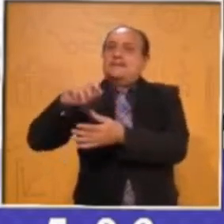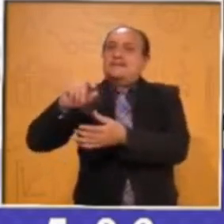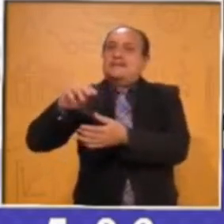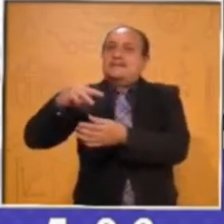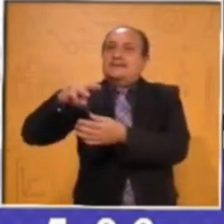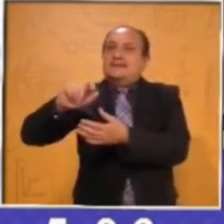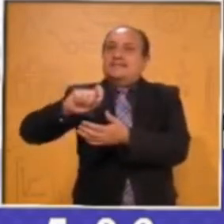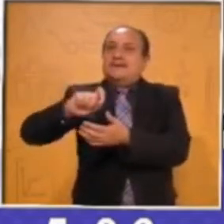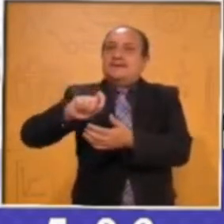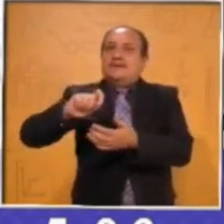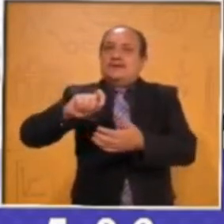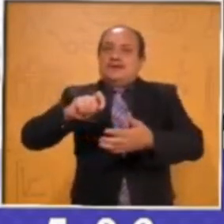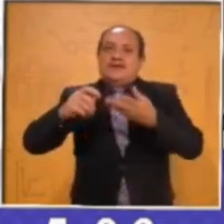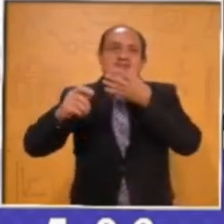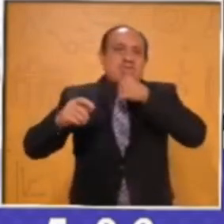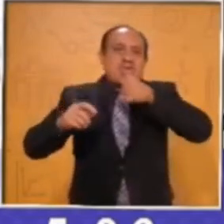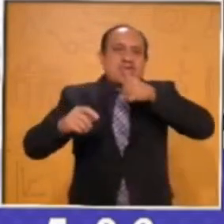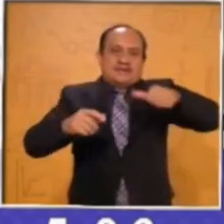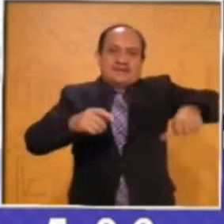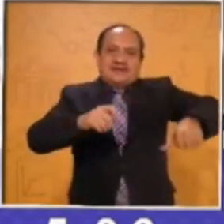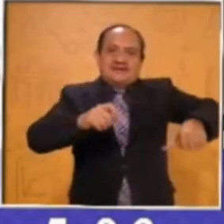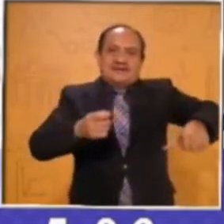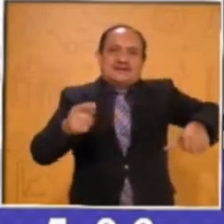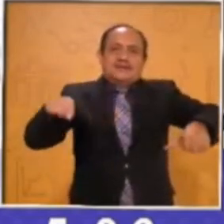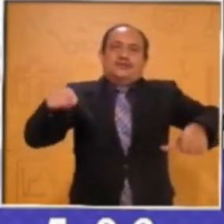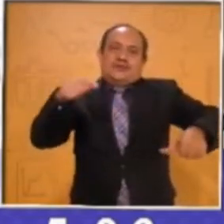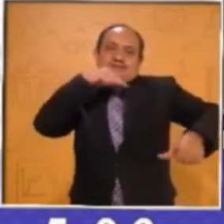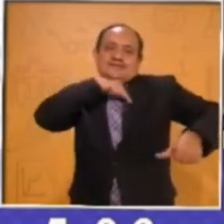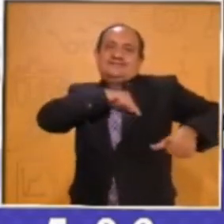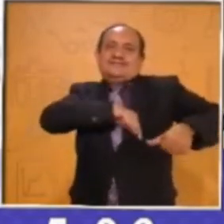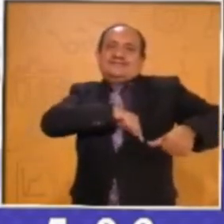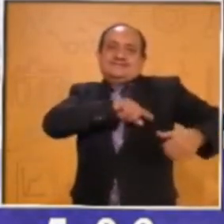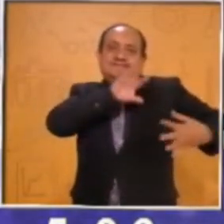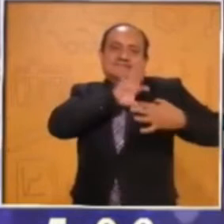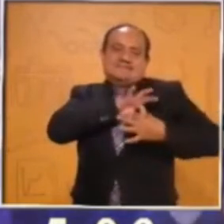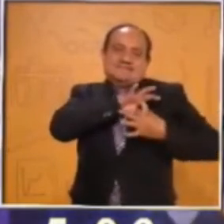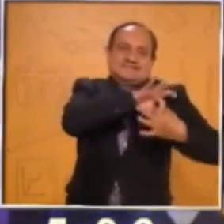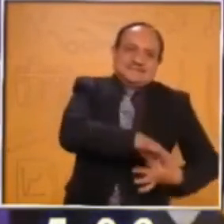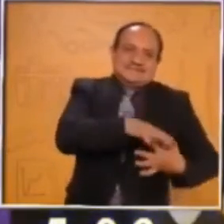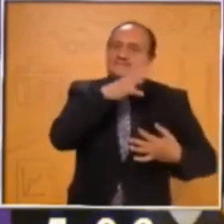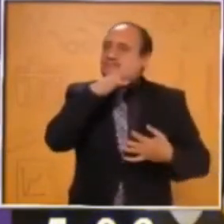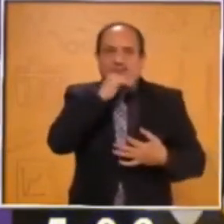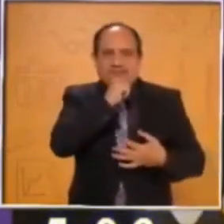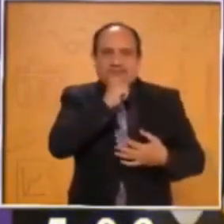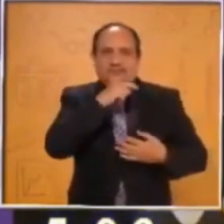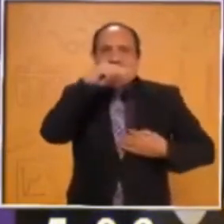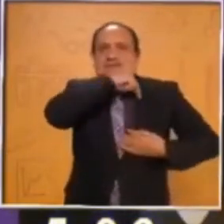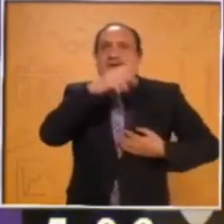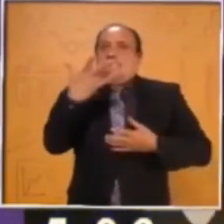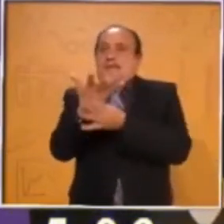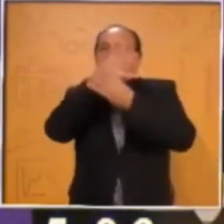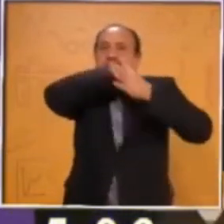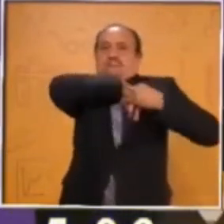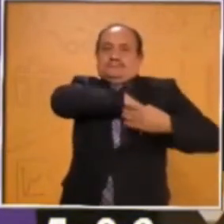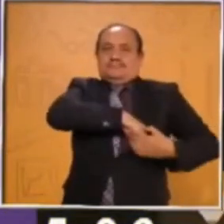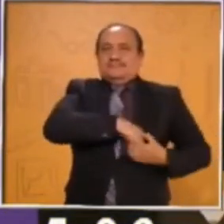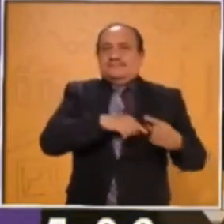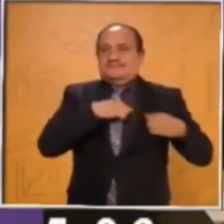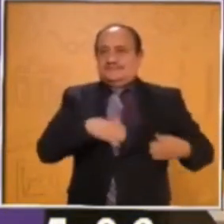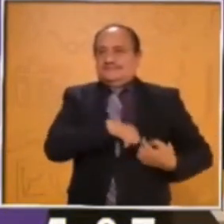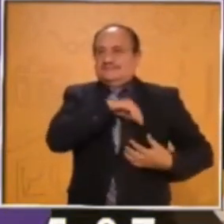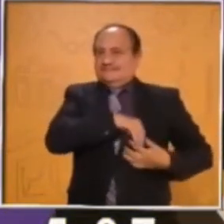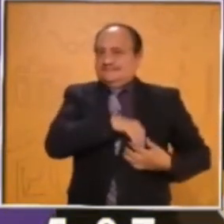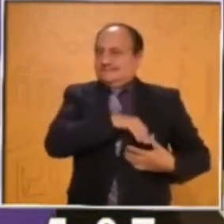con una mano en la carta y con la otra mano dentro del corazón. Pues no puede nadie meterse la mano dentro del corazón en un lenguaje